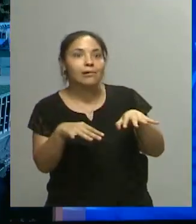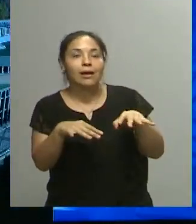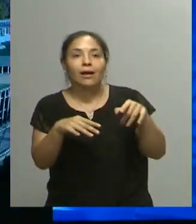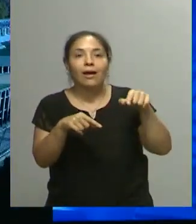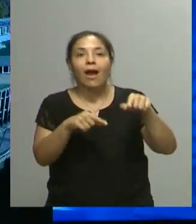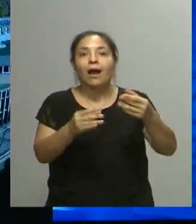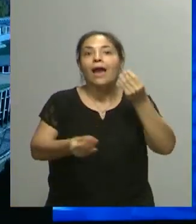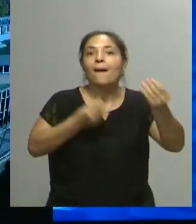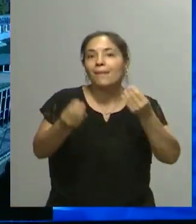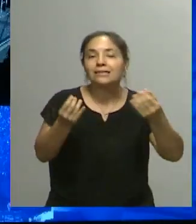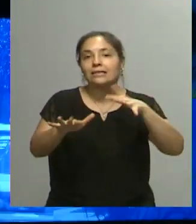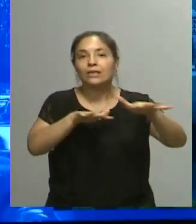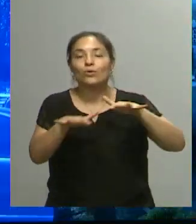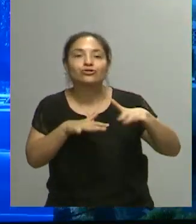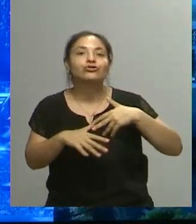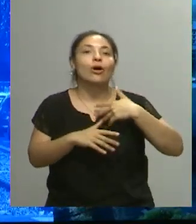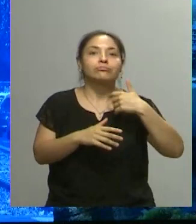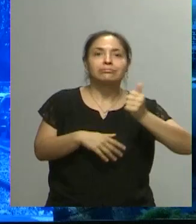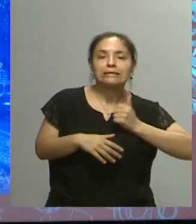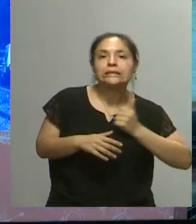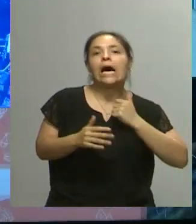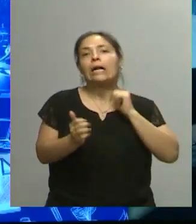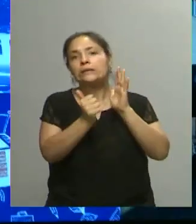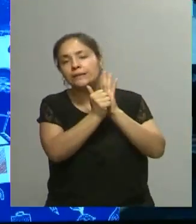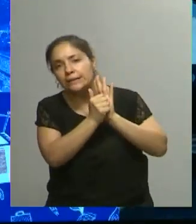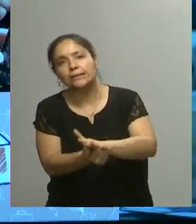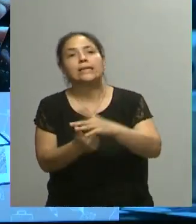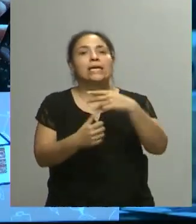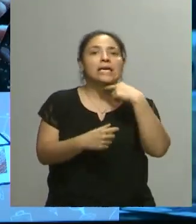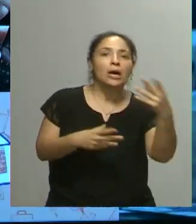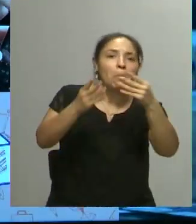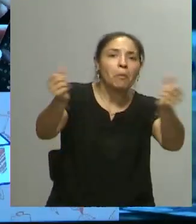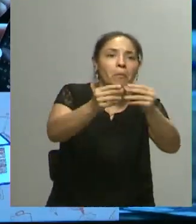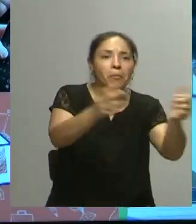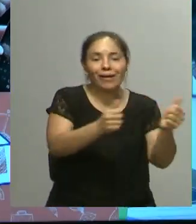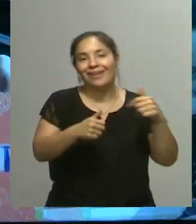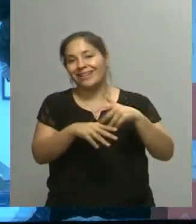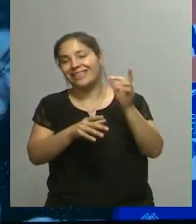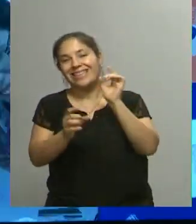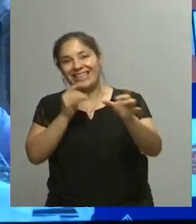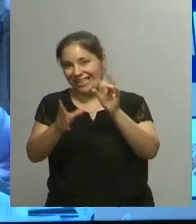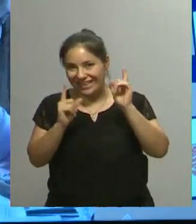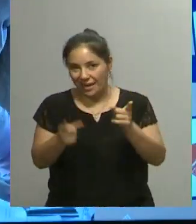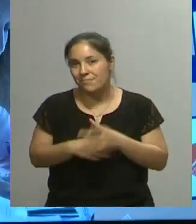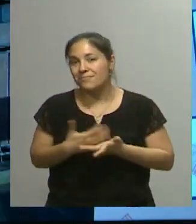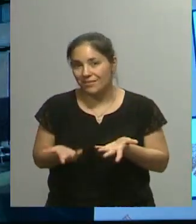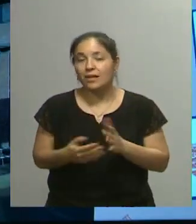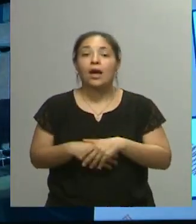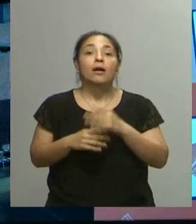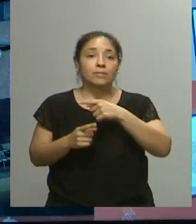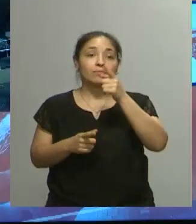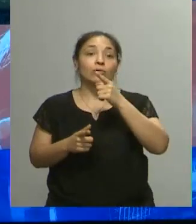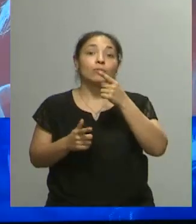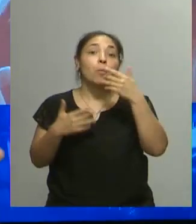mi hija, ¿no? Entonces, creo que sí, si hay una oportunidad para reclamar la violación de derechos